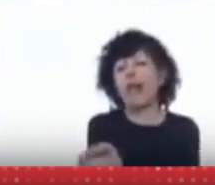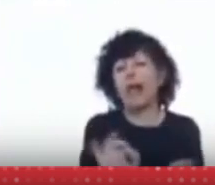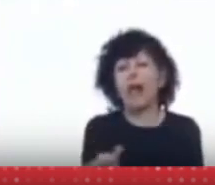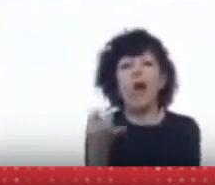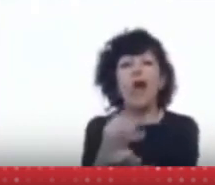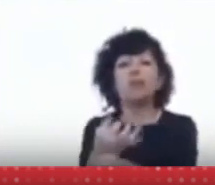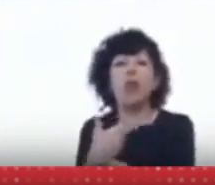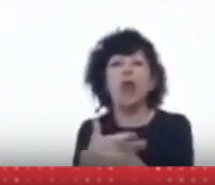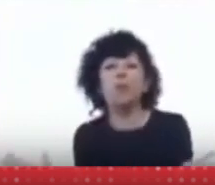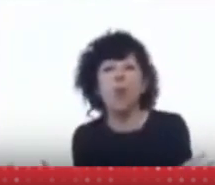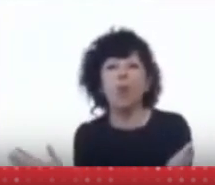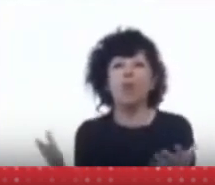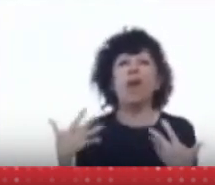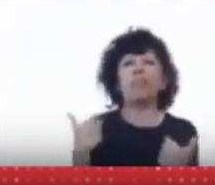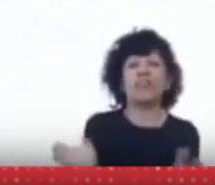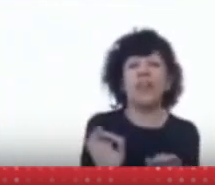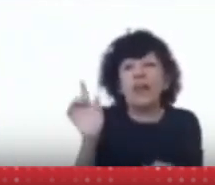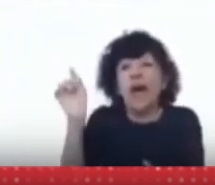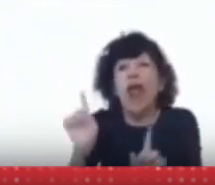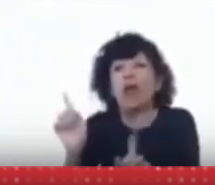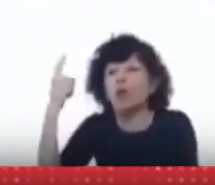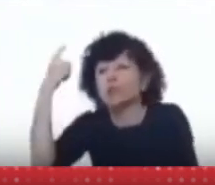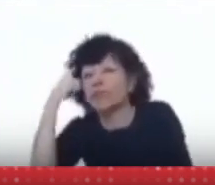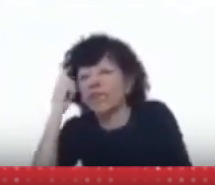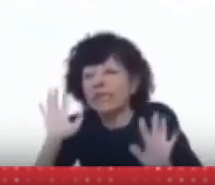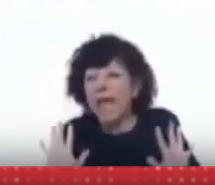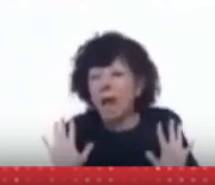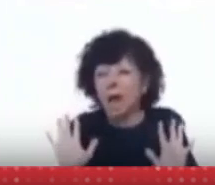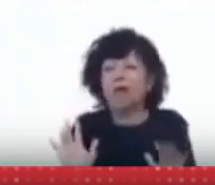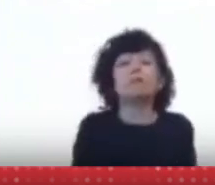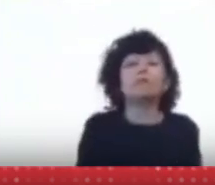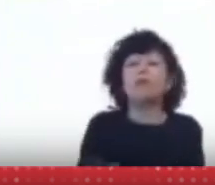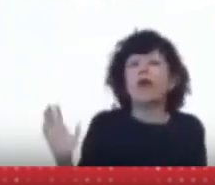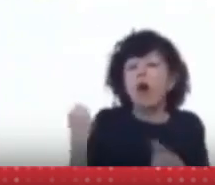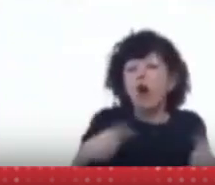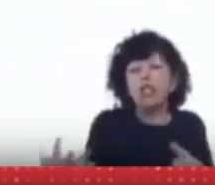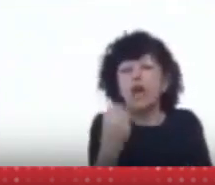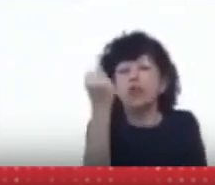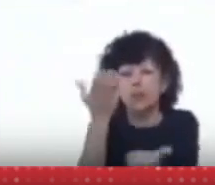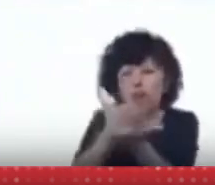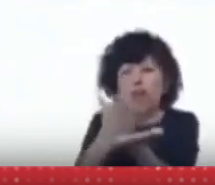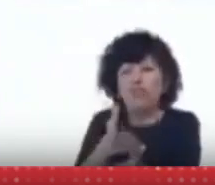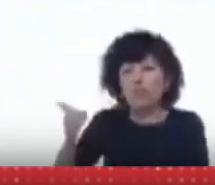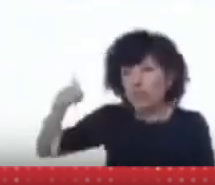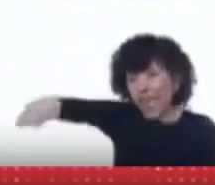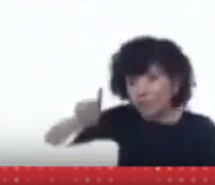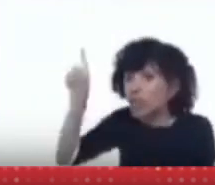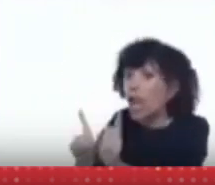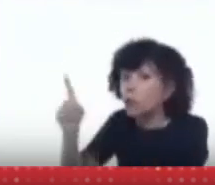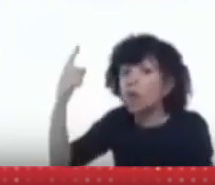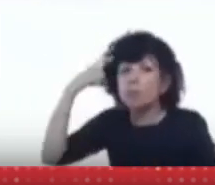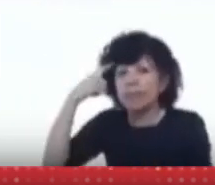escuela pública, que había resuelto no defender todo lo conseguido en materia de derechos, que